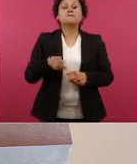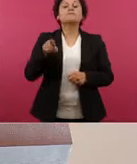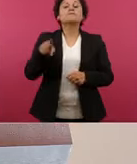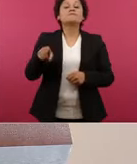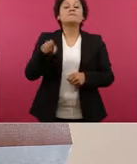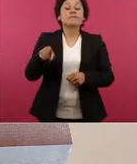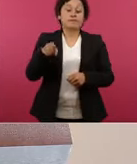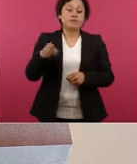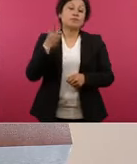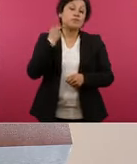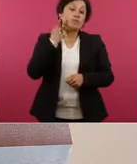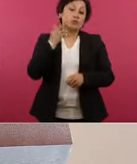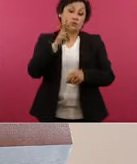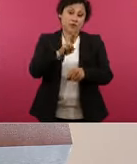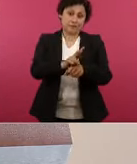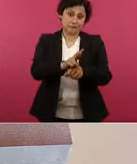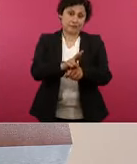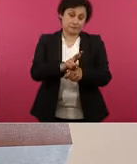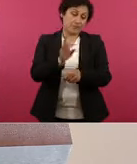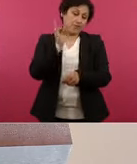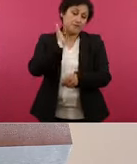el procurador fiscal,